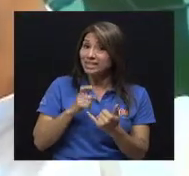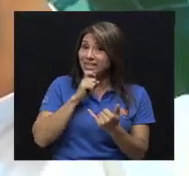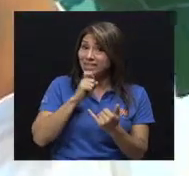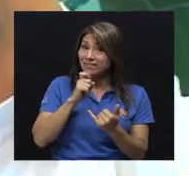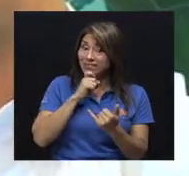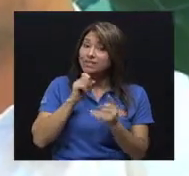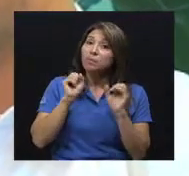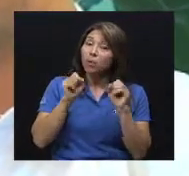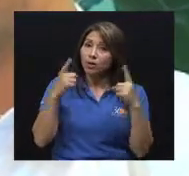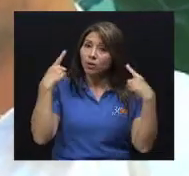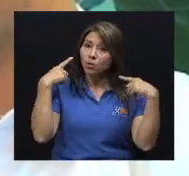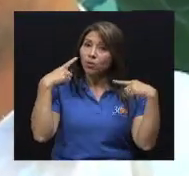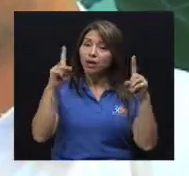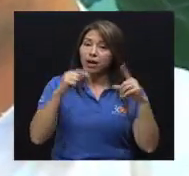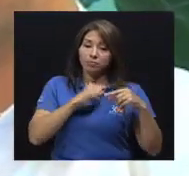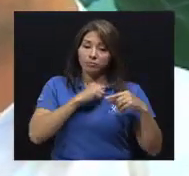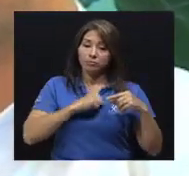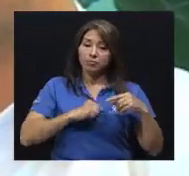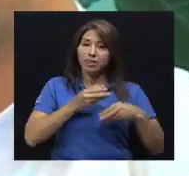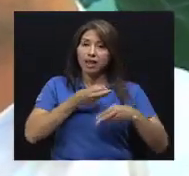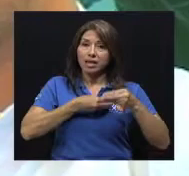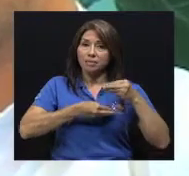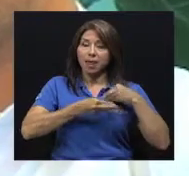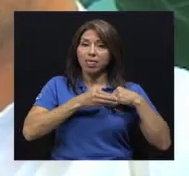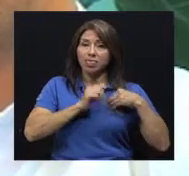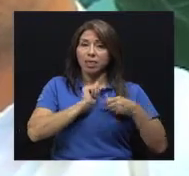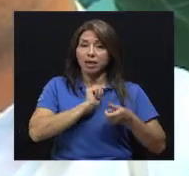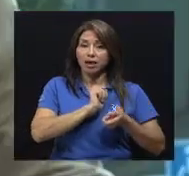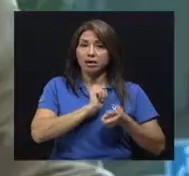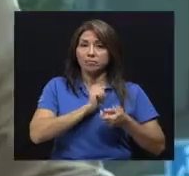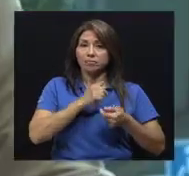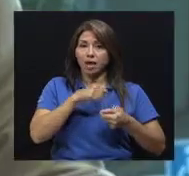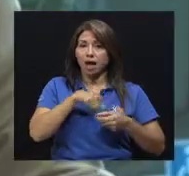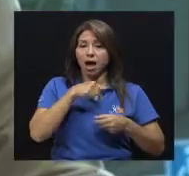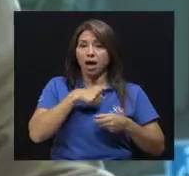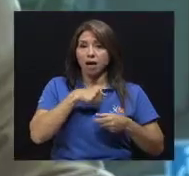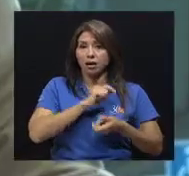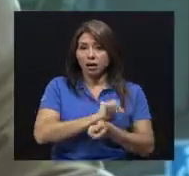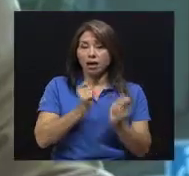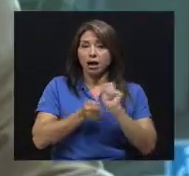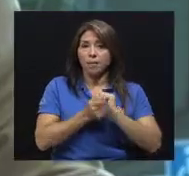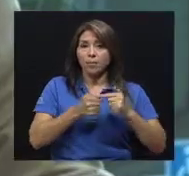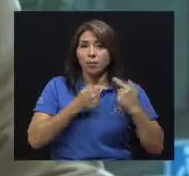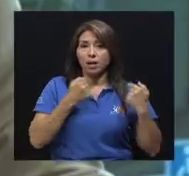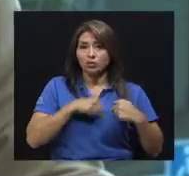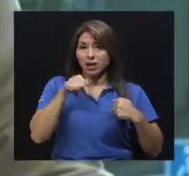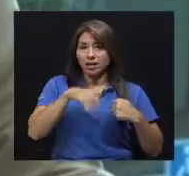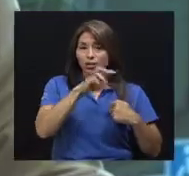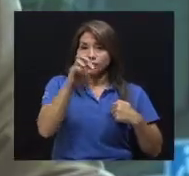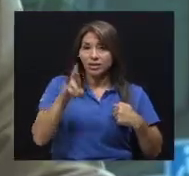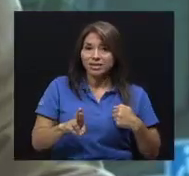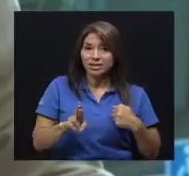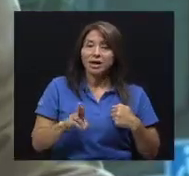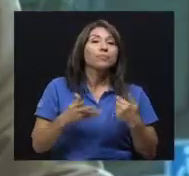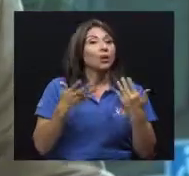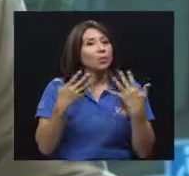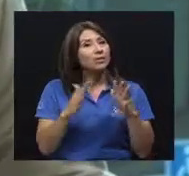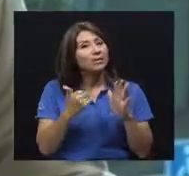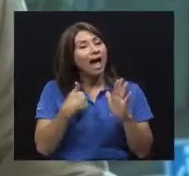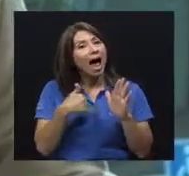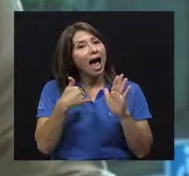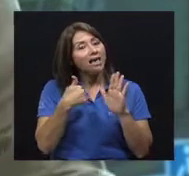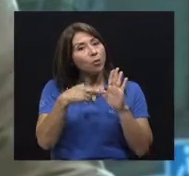a un trasplante de corazón aquí en Costa Rica? Okay. Existe un